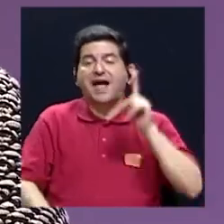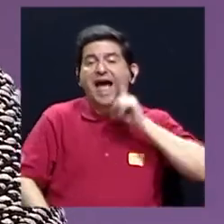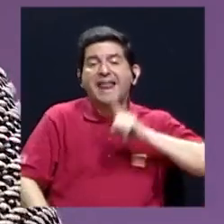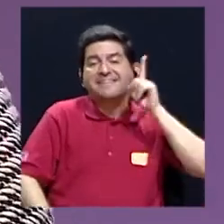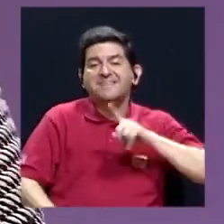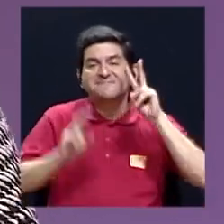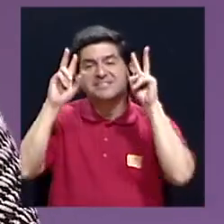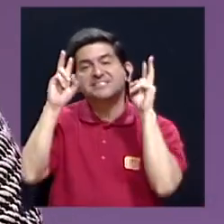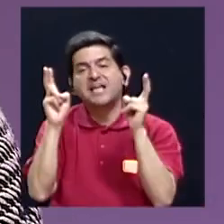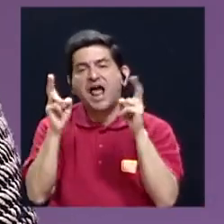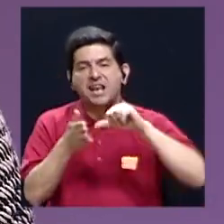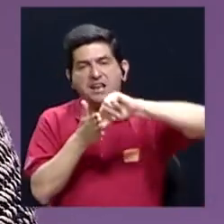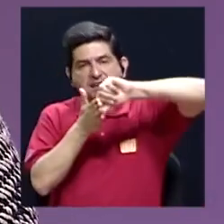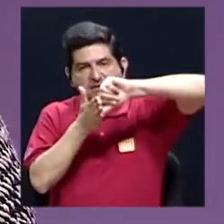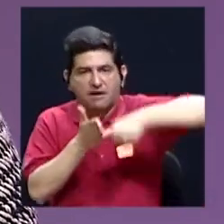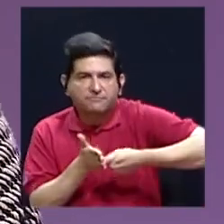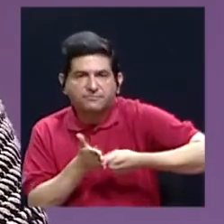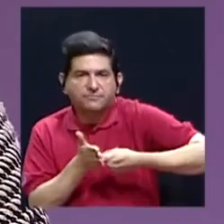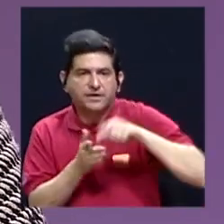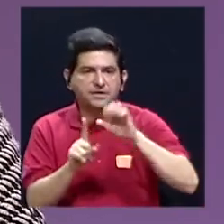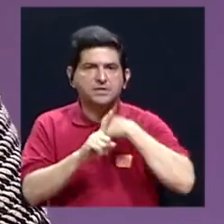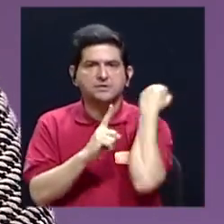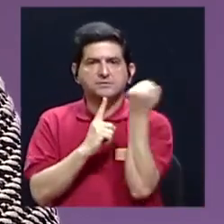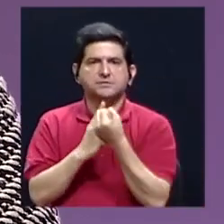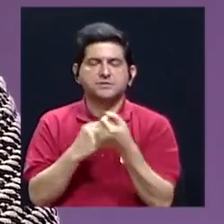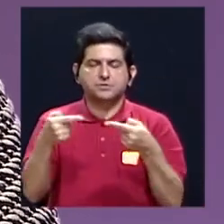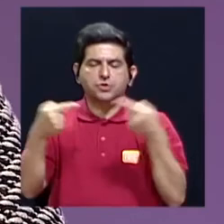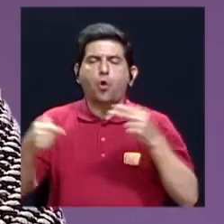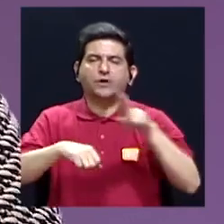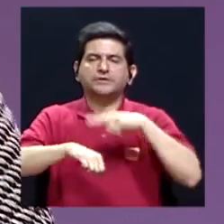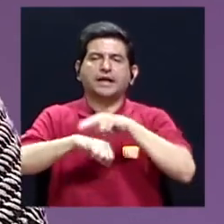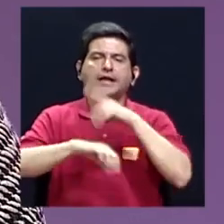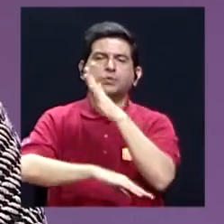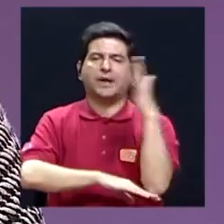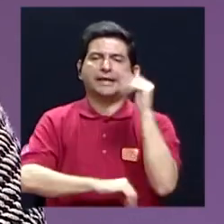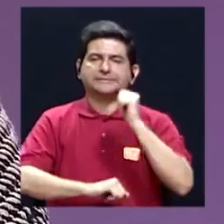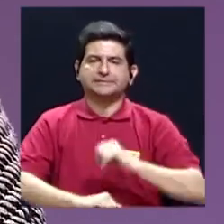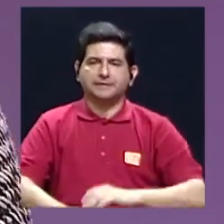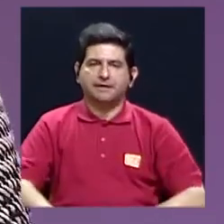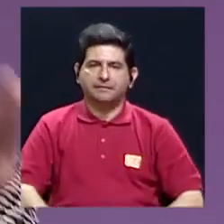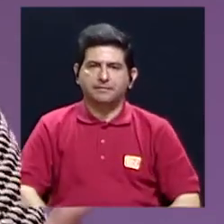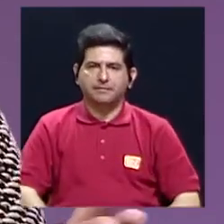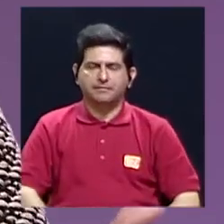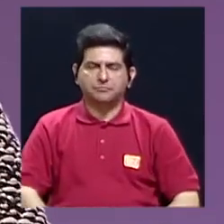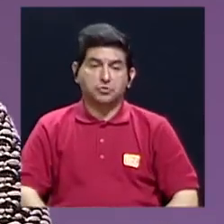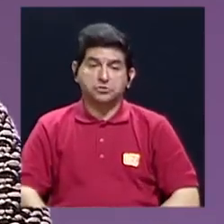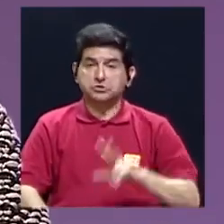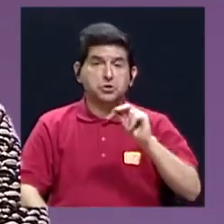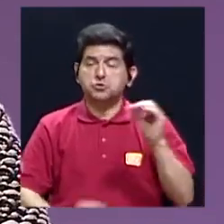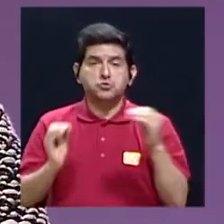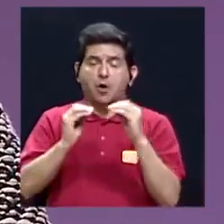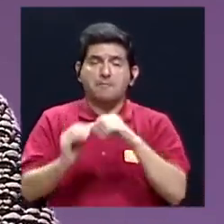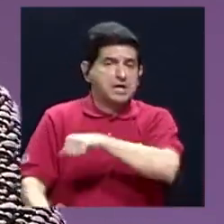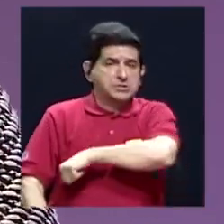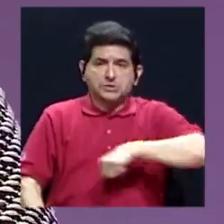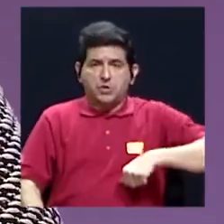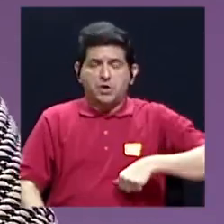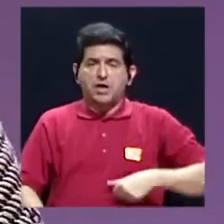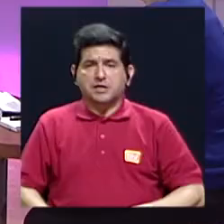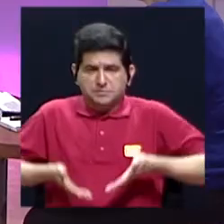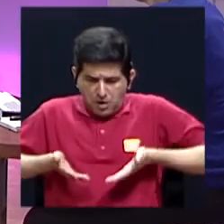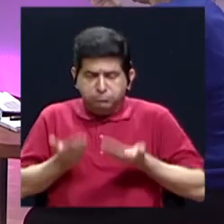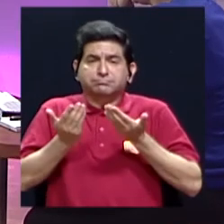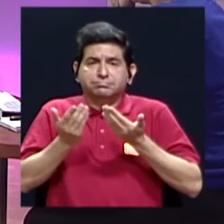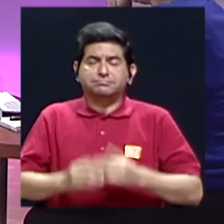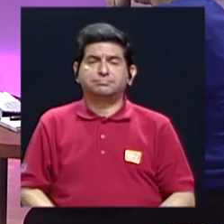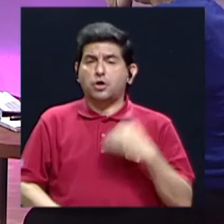artificial, enfatizando esto de que es contra natura. Bueno, entonces dejemos de hacer cesáreas también, o sea, la cesárea